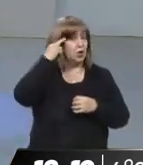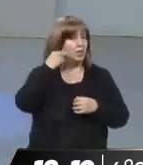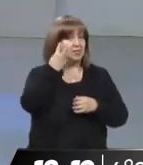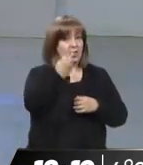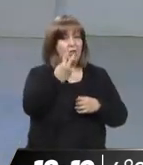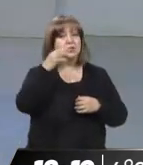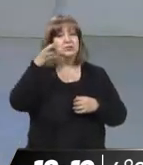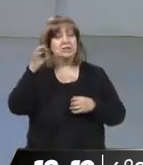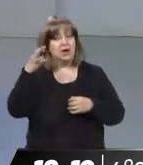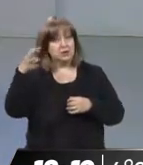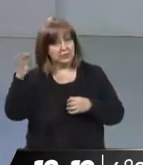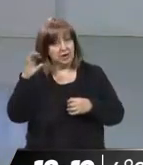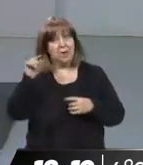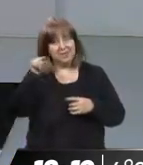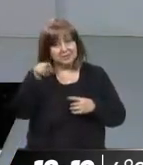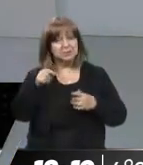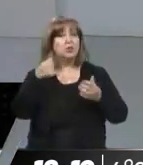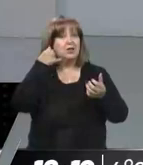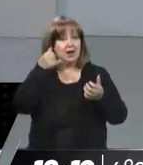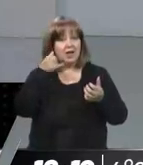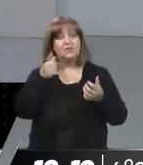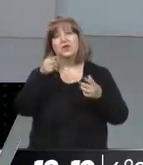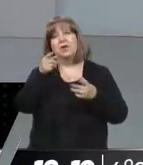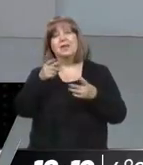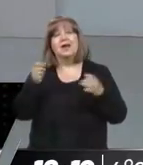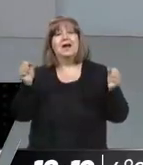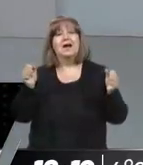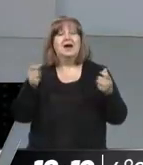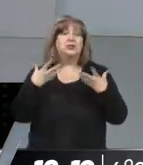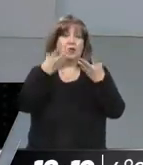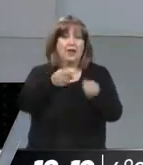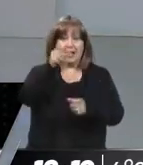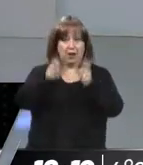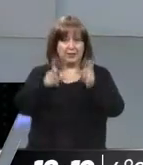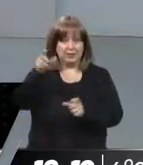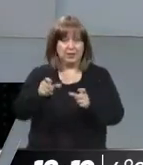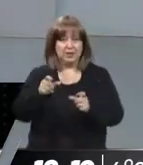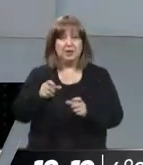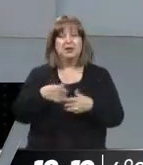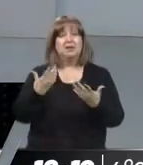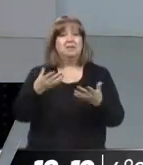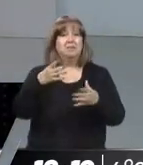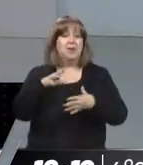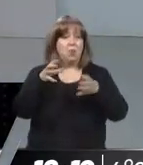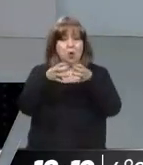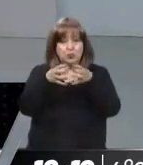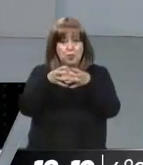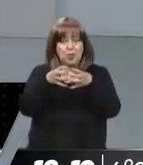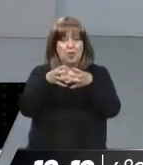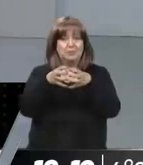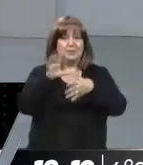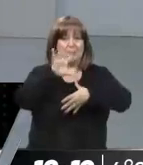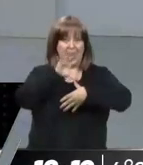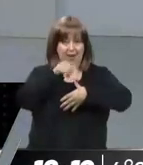412-9200, esto es una nueva fase de la campaña Frío Cero que tiene y que potencia la Fundación Grupo América. En este caso se